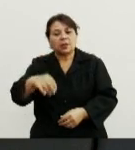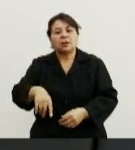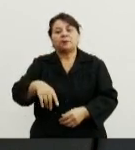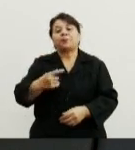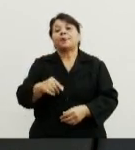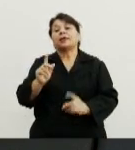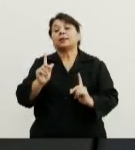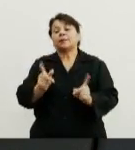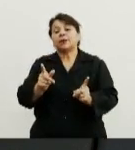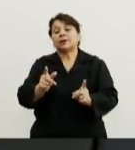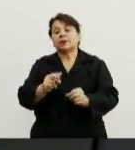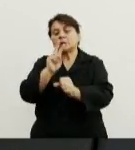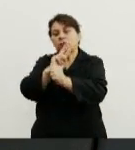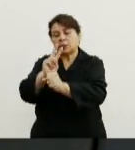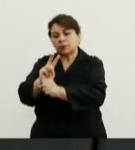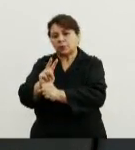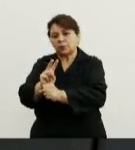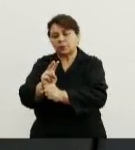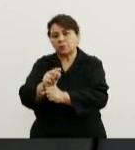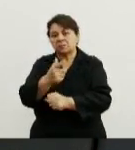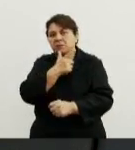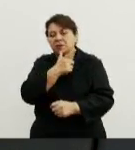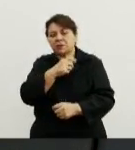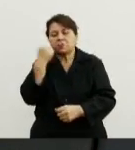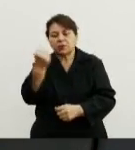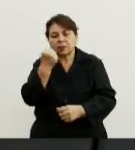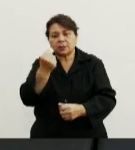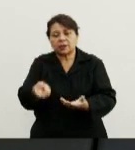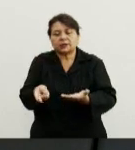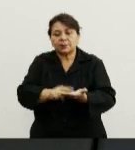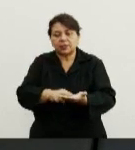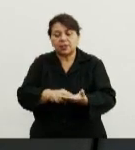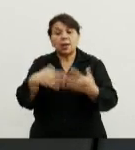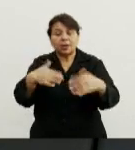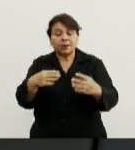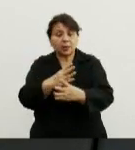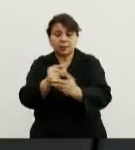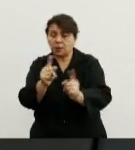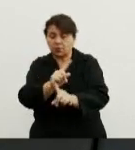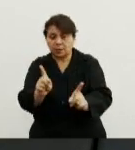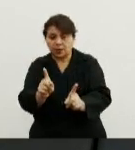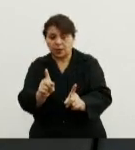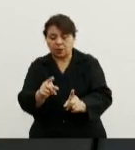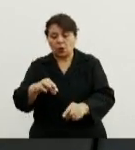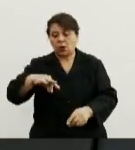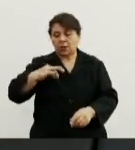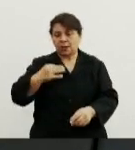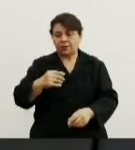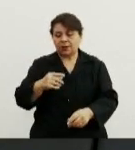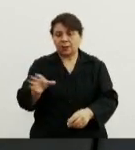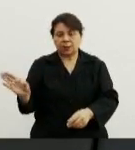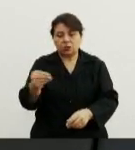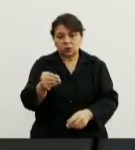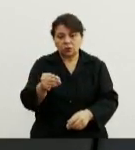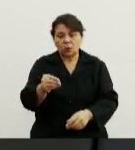importante insistir que todavía no ha pasado la emergencia y la vida de todos estará en riesgo si no somos